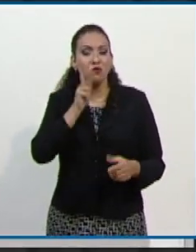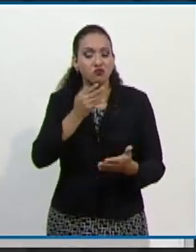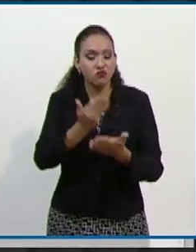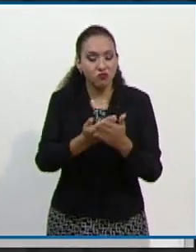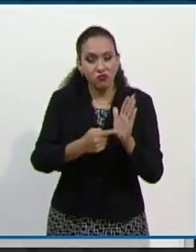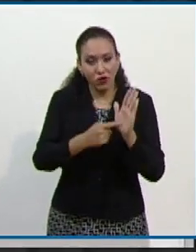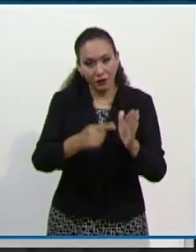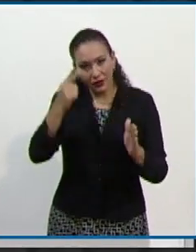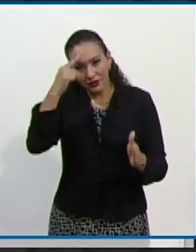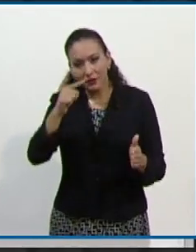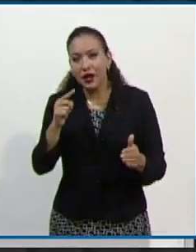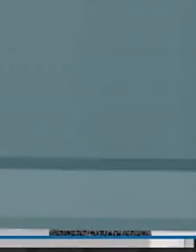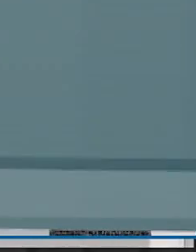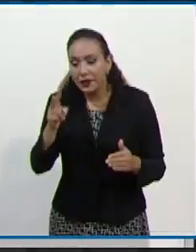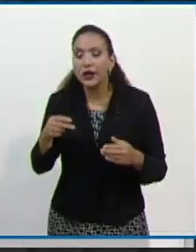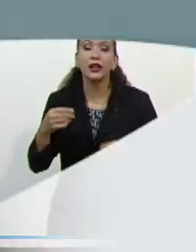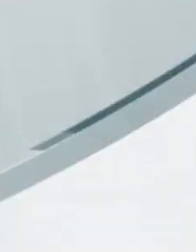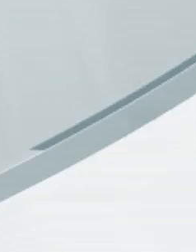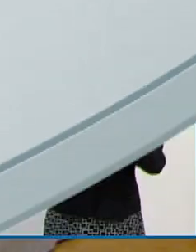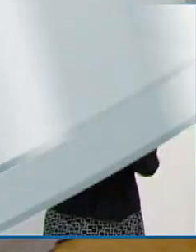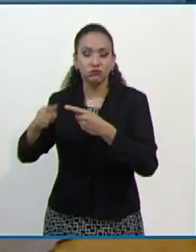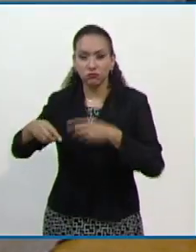cabo por consenso.